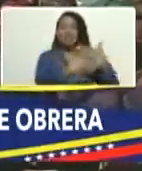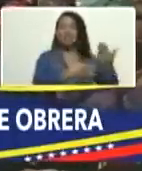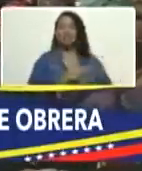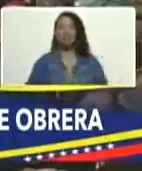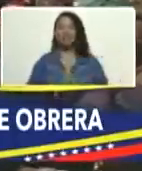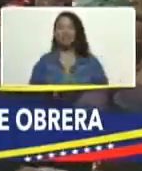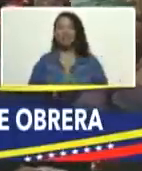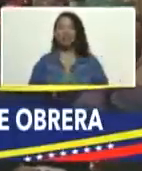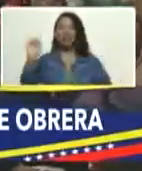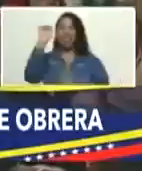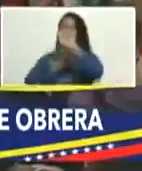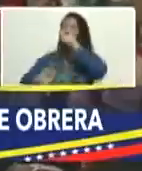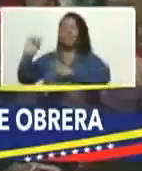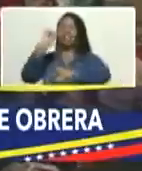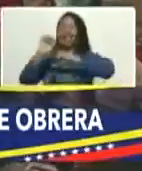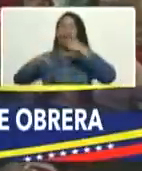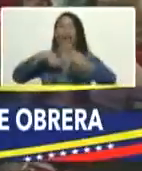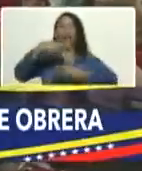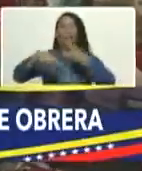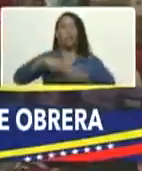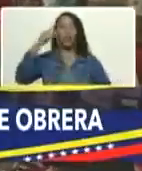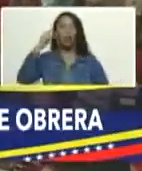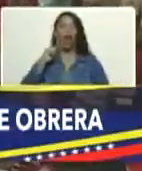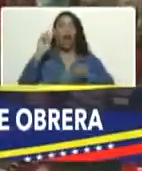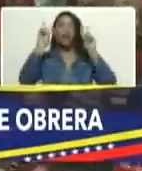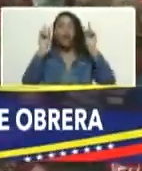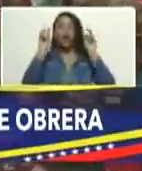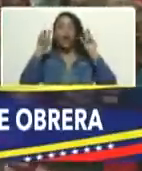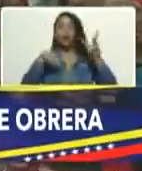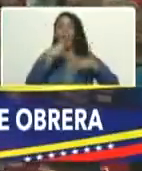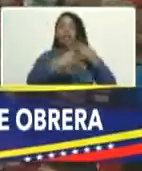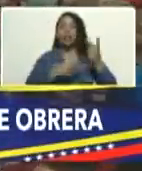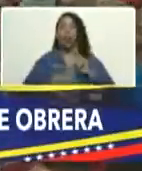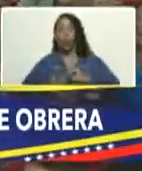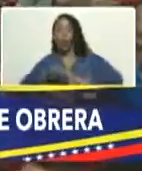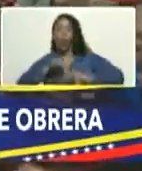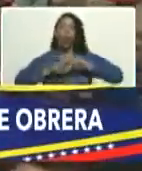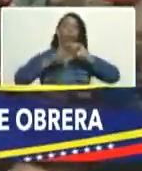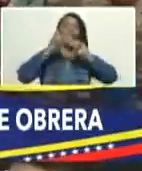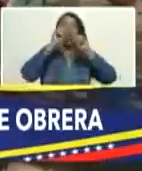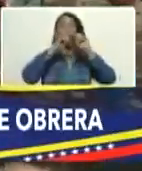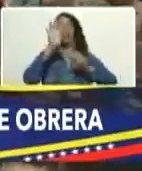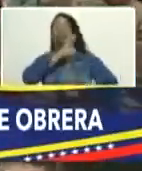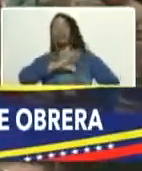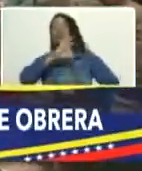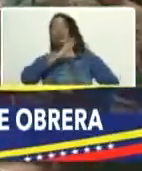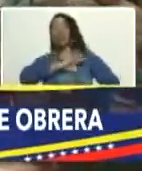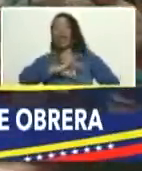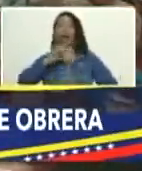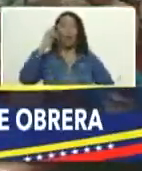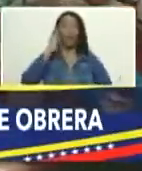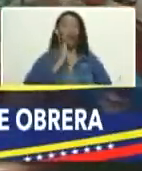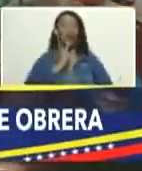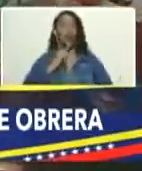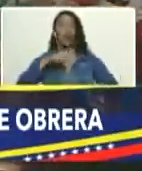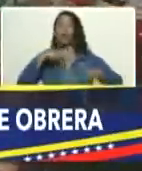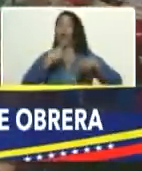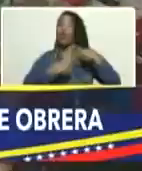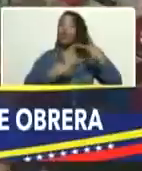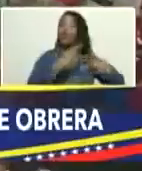en la defensa de la revolución bolivariana, nuevos procesos en la construcción del socialismo bolivariano y